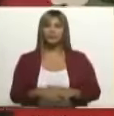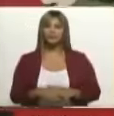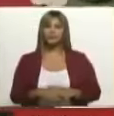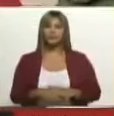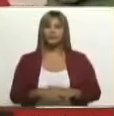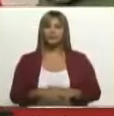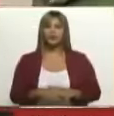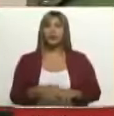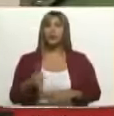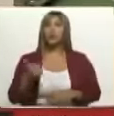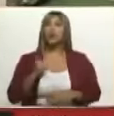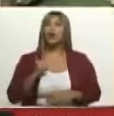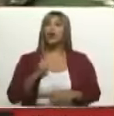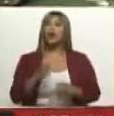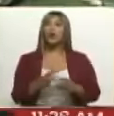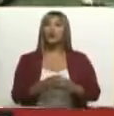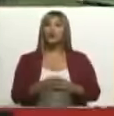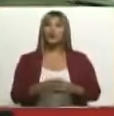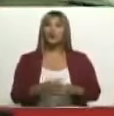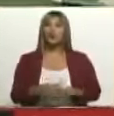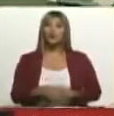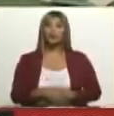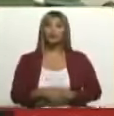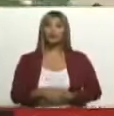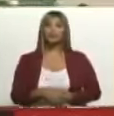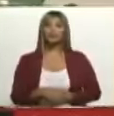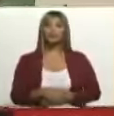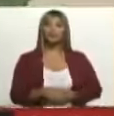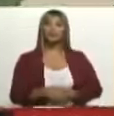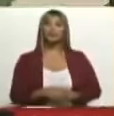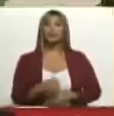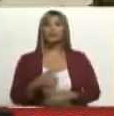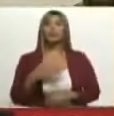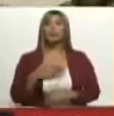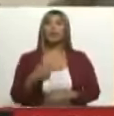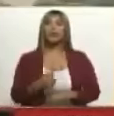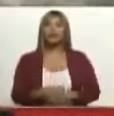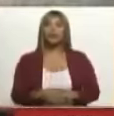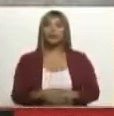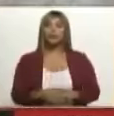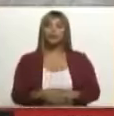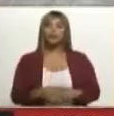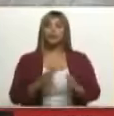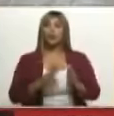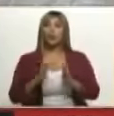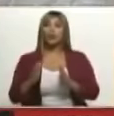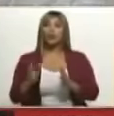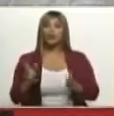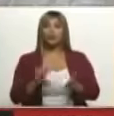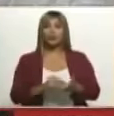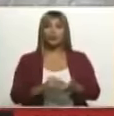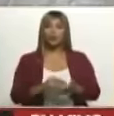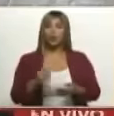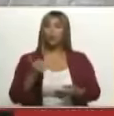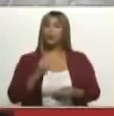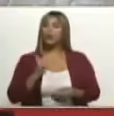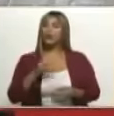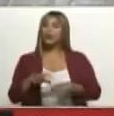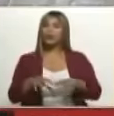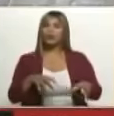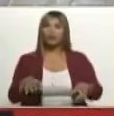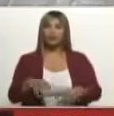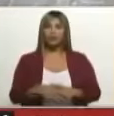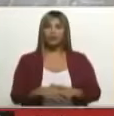Y cualquier grupo criminal que intente reorganizarse en cualquier parte del